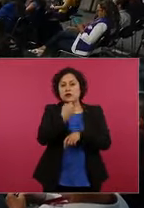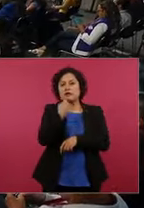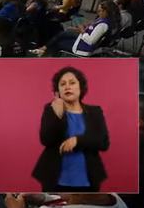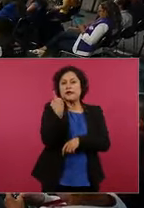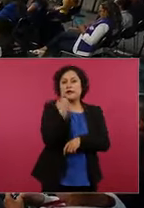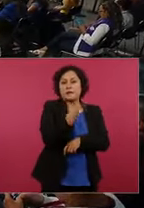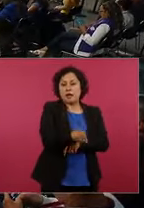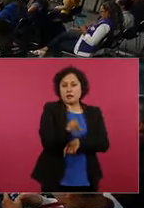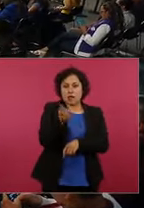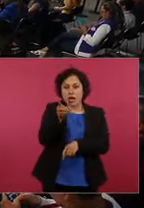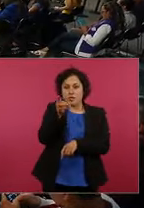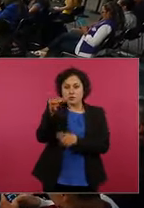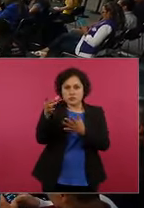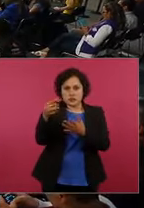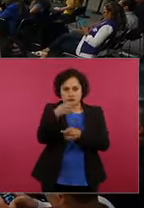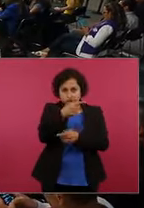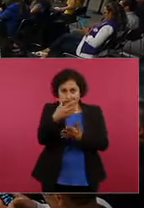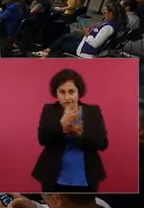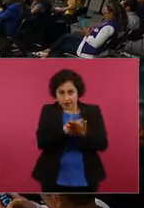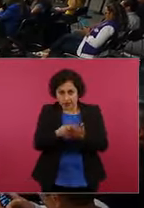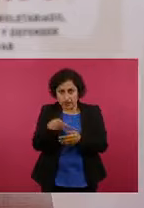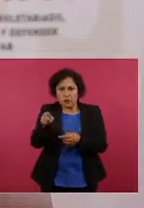Hay